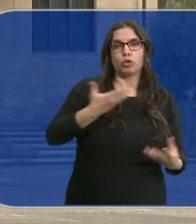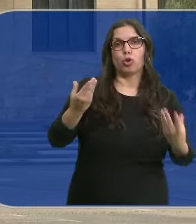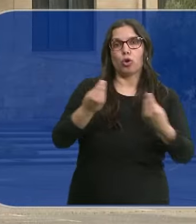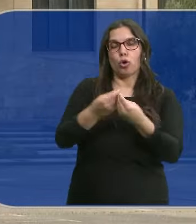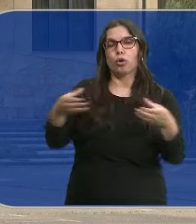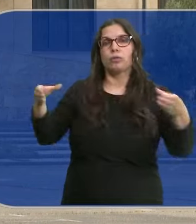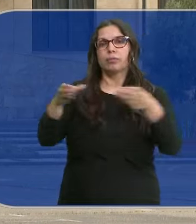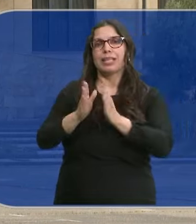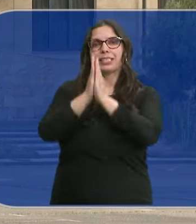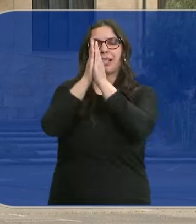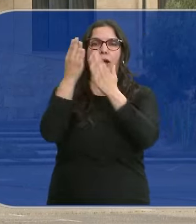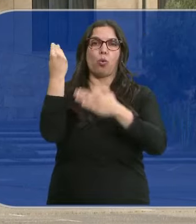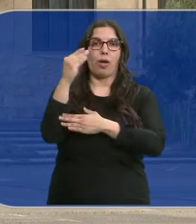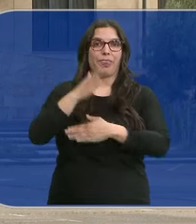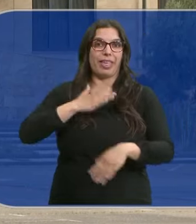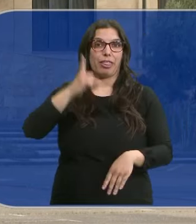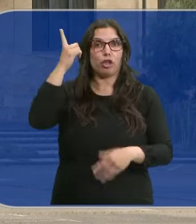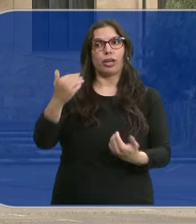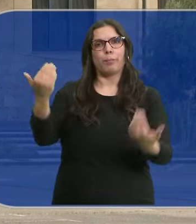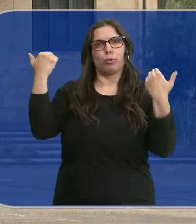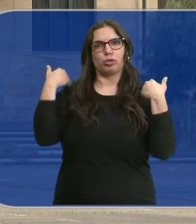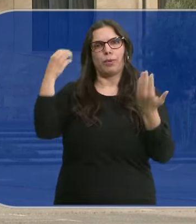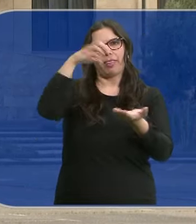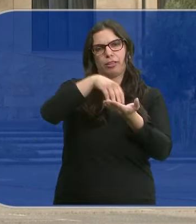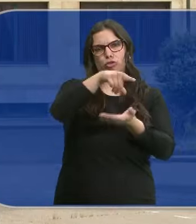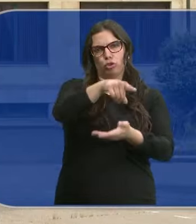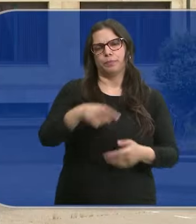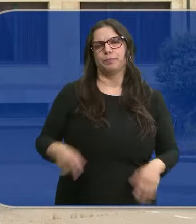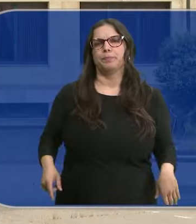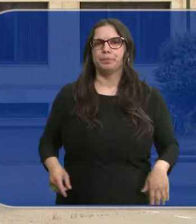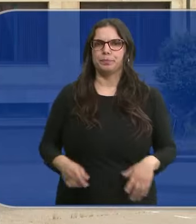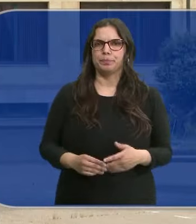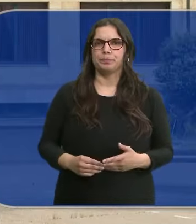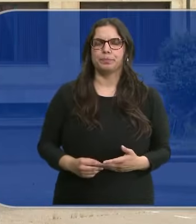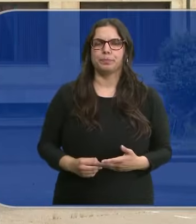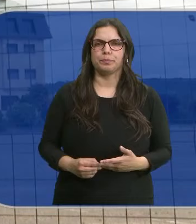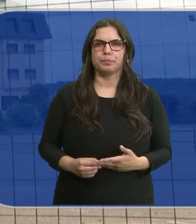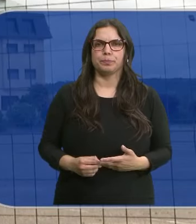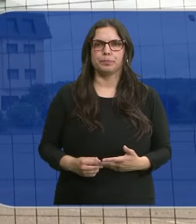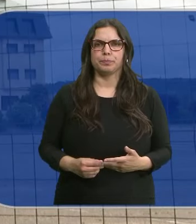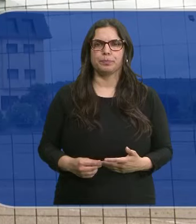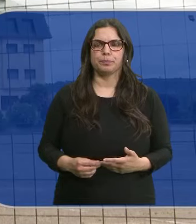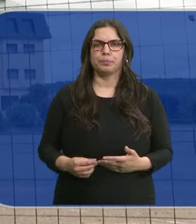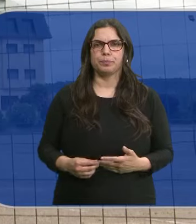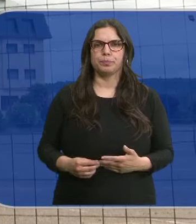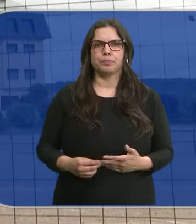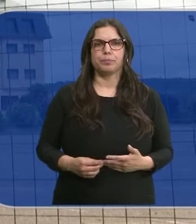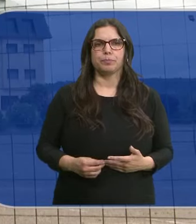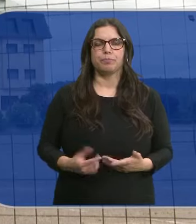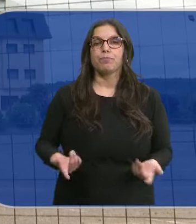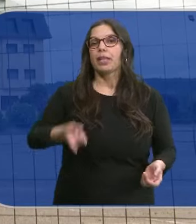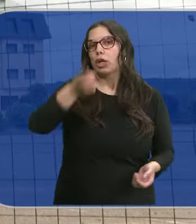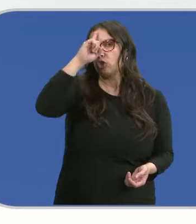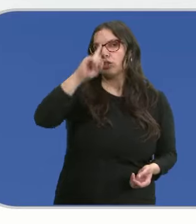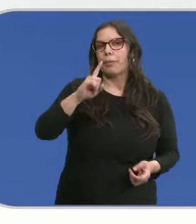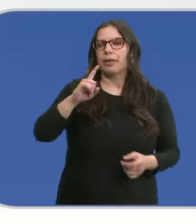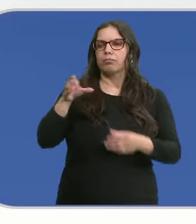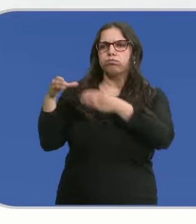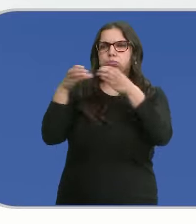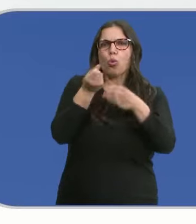Orden Hospitalaria de San Juan de Dios, que será quien gestione este centro. Aún no se conoce la